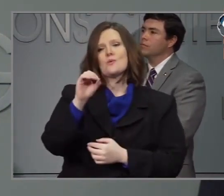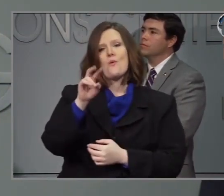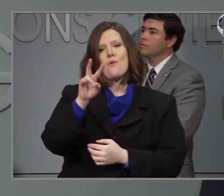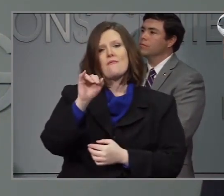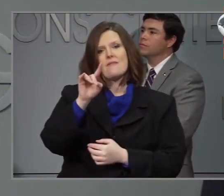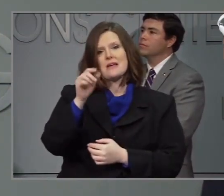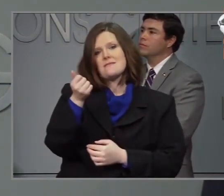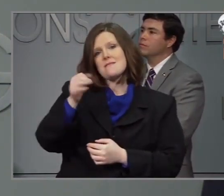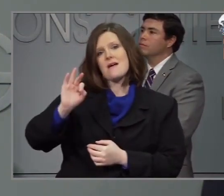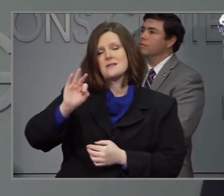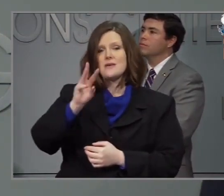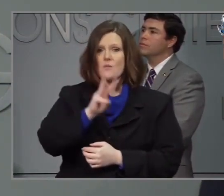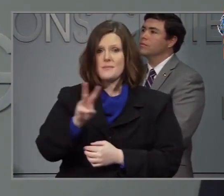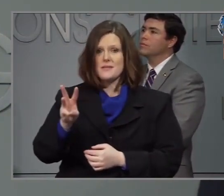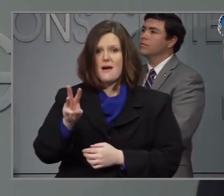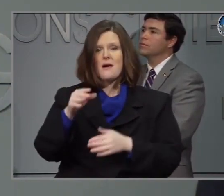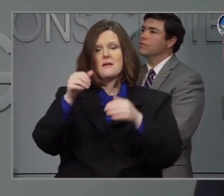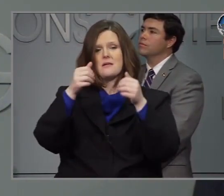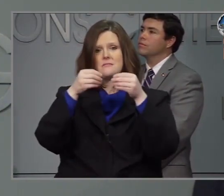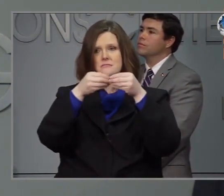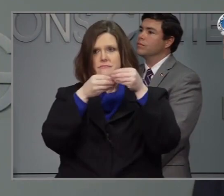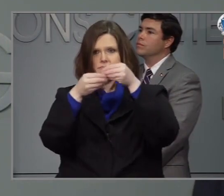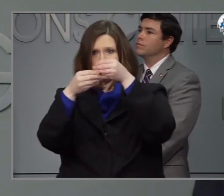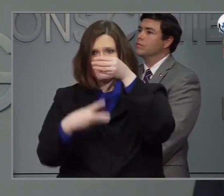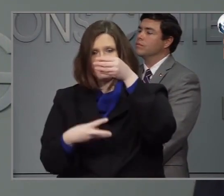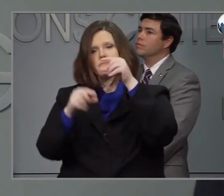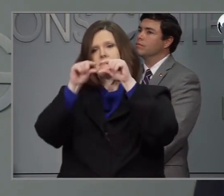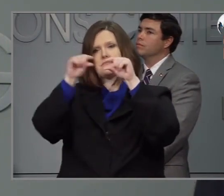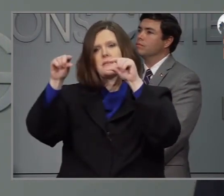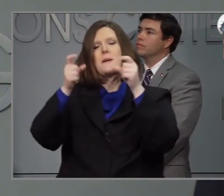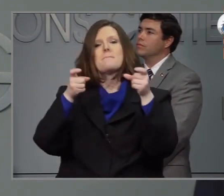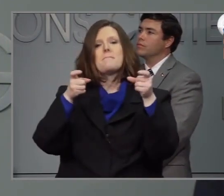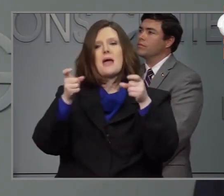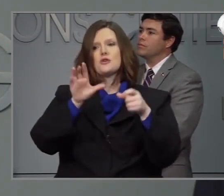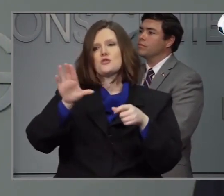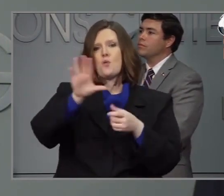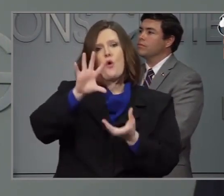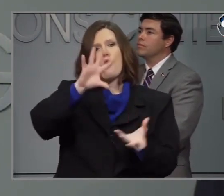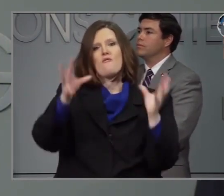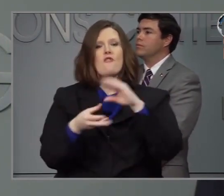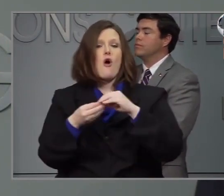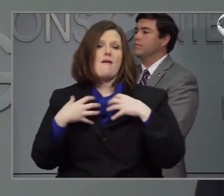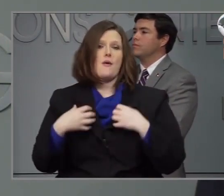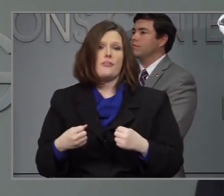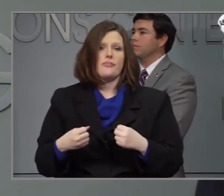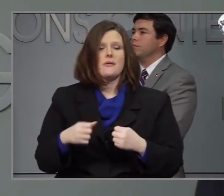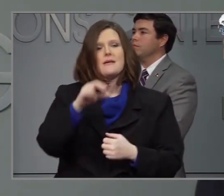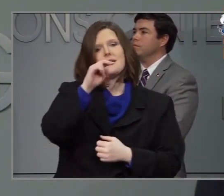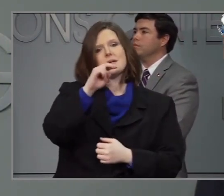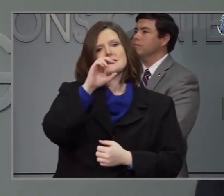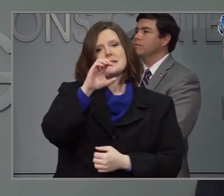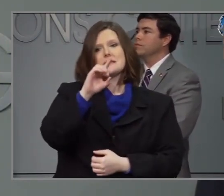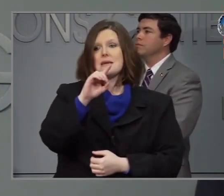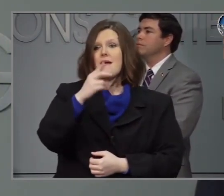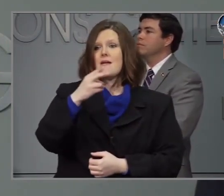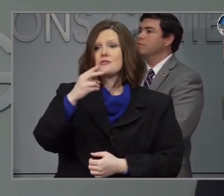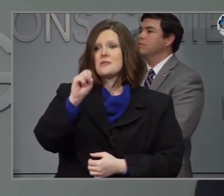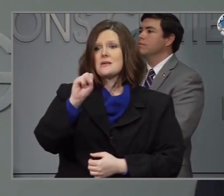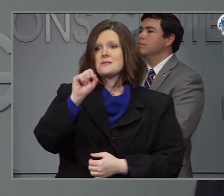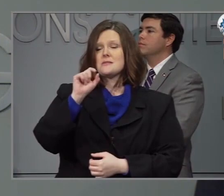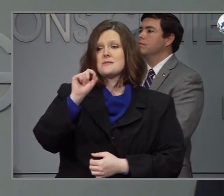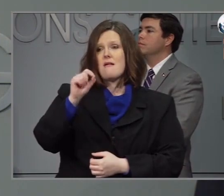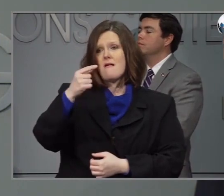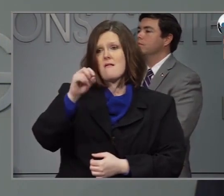está en nuestro sitio web de kobe 19 bajo la pestaña managing your euro health